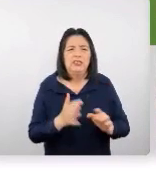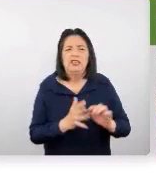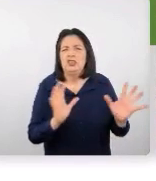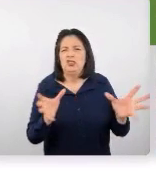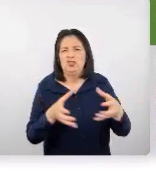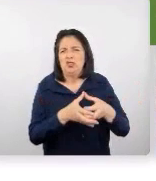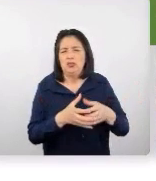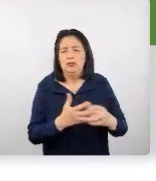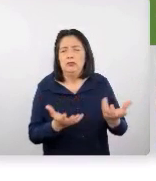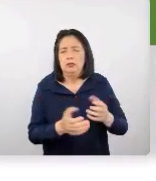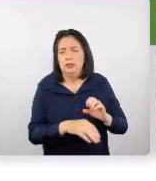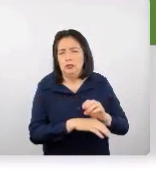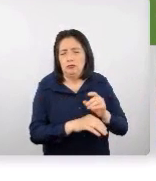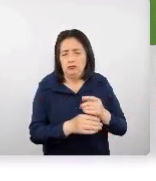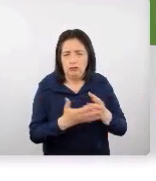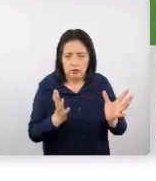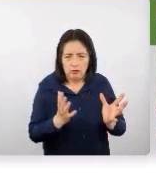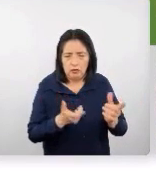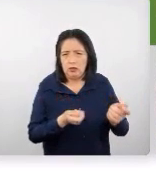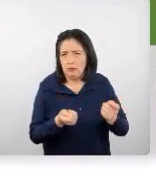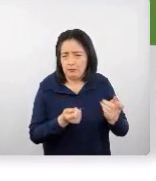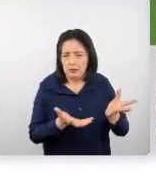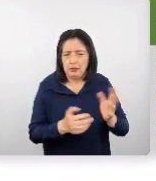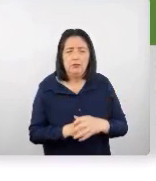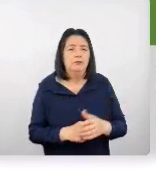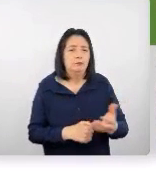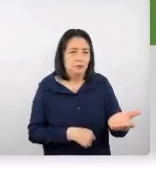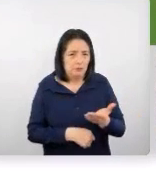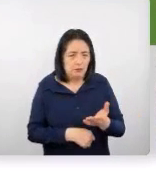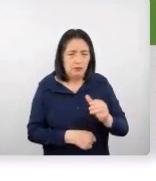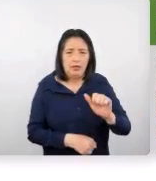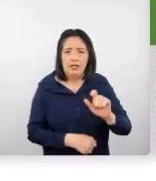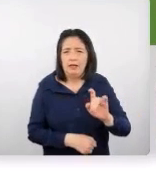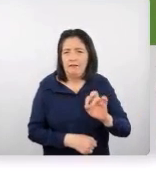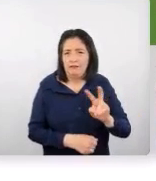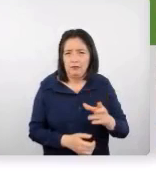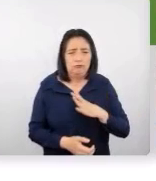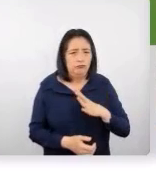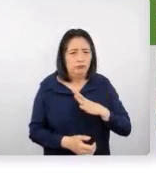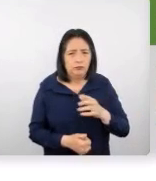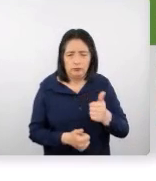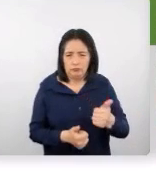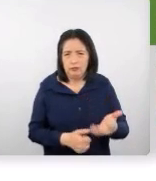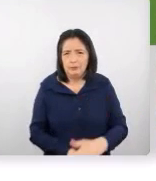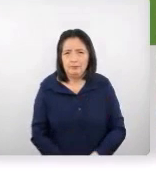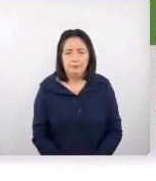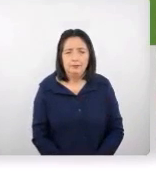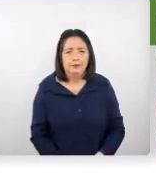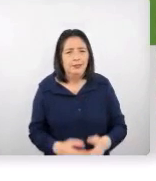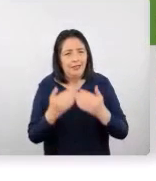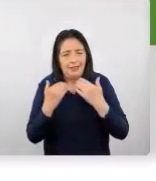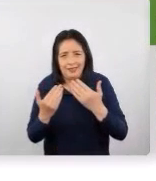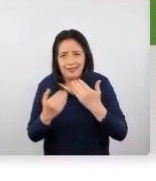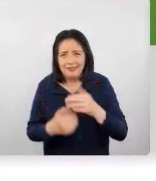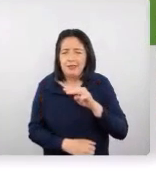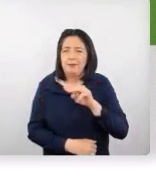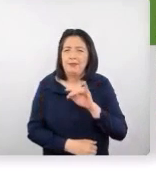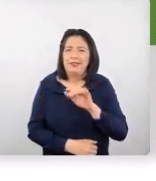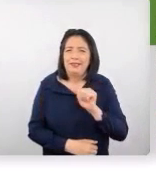de Cooperación del Golfo. Bienvenido, Álvaro. Un gusto tenerte con nosotros. Muchas gracias, María José.